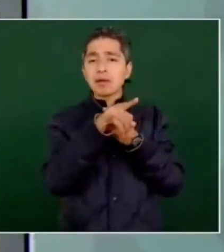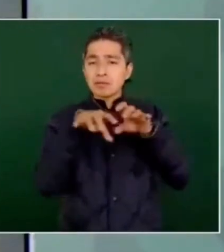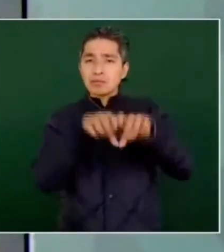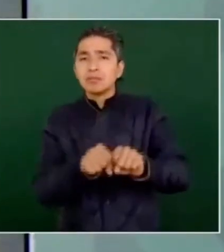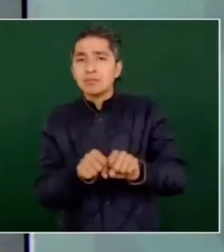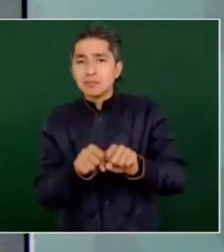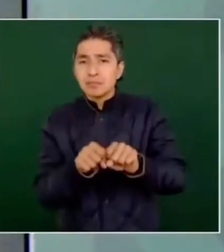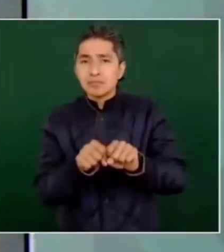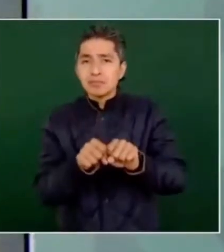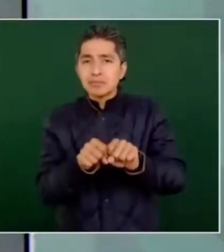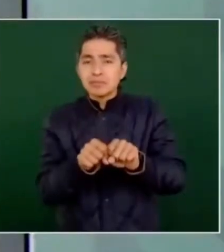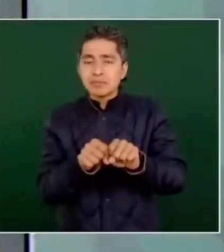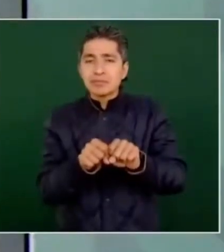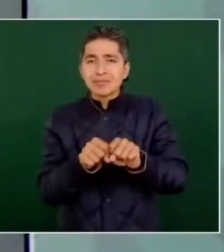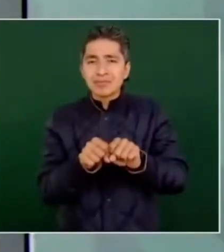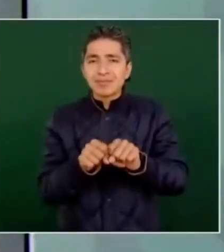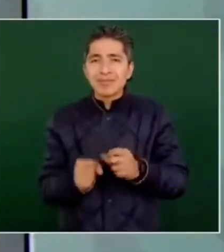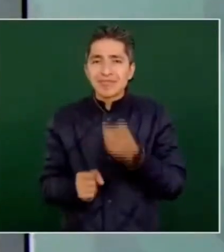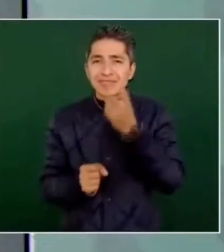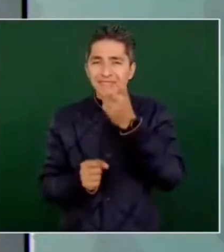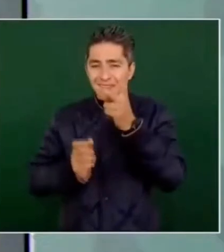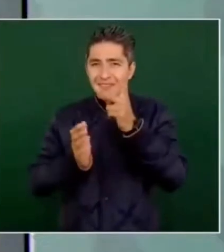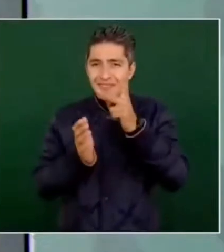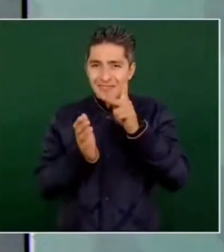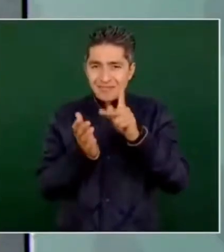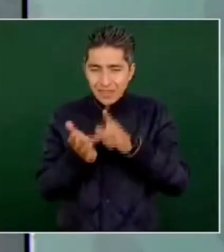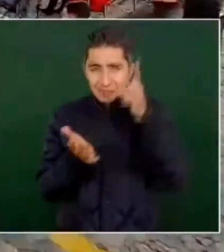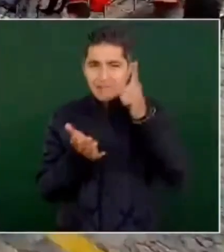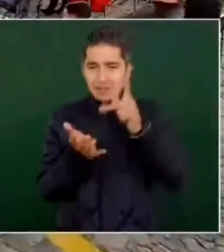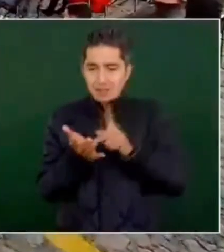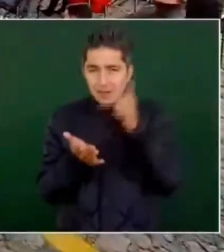Y una de las veces,